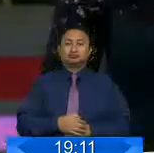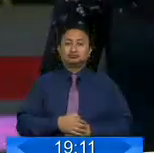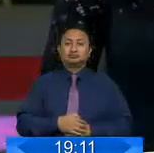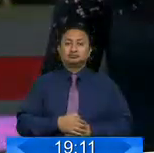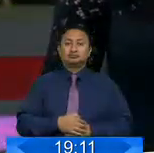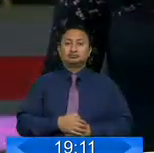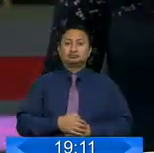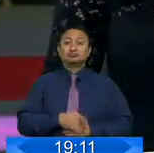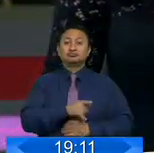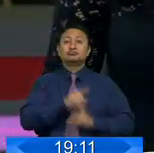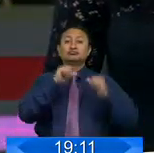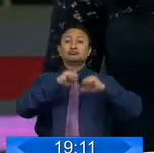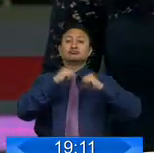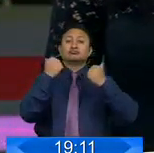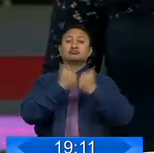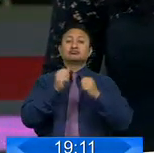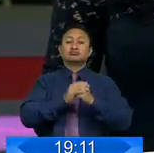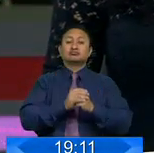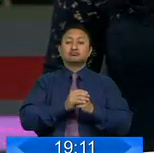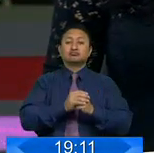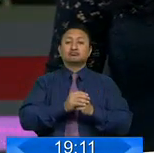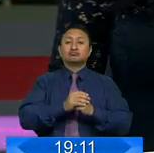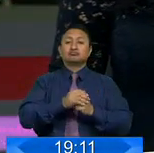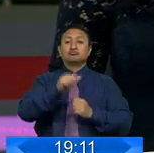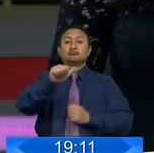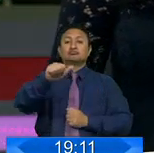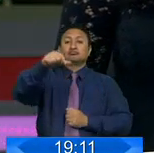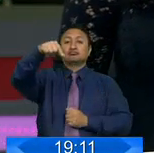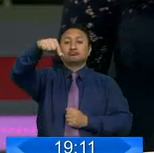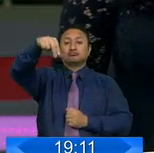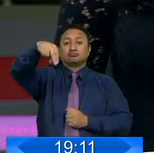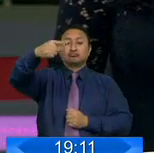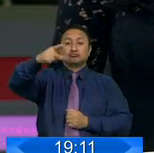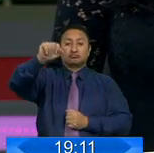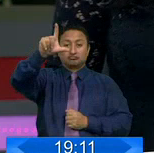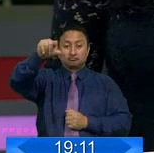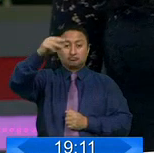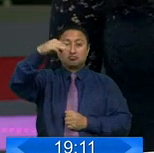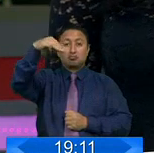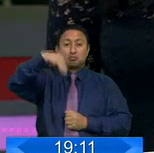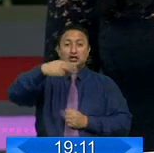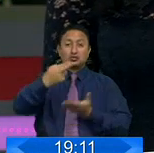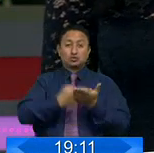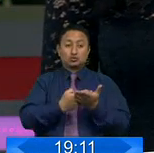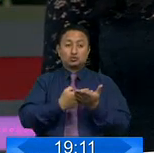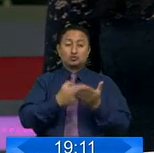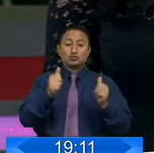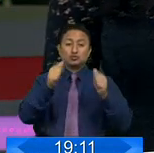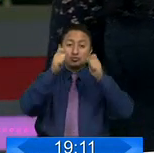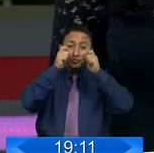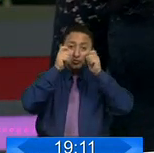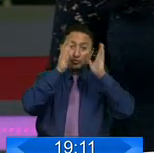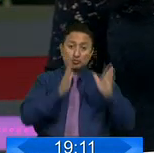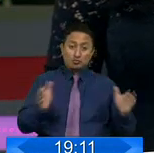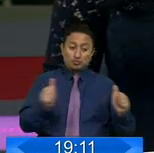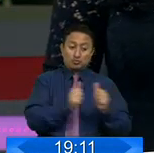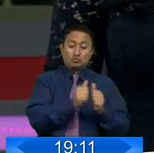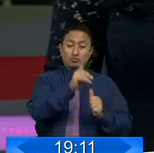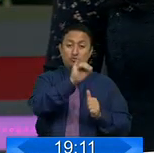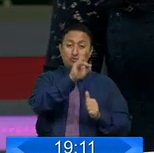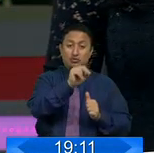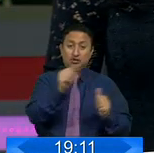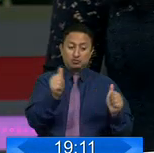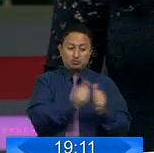El asambleísta por Pachacútic, Ángel Gende, se reunió este martes con la fiscal general del Estado, Diana Salazar, para